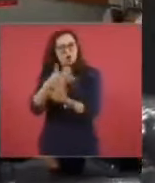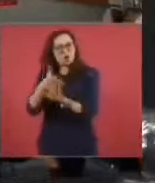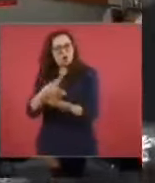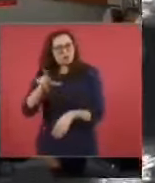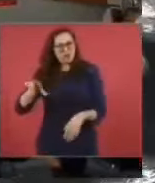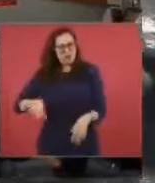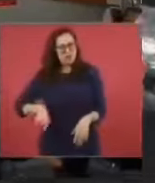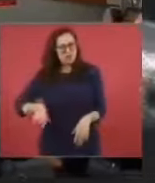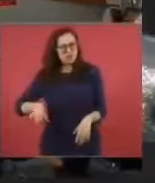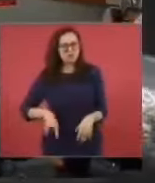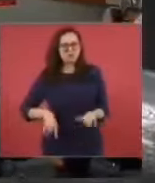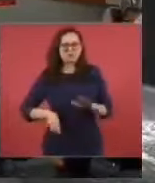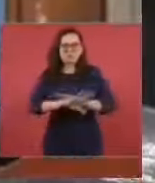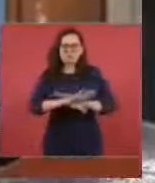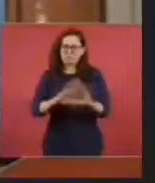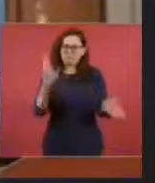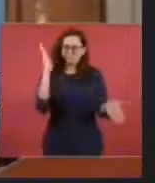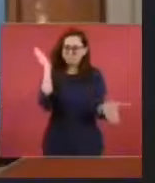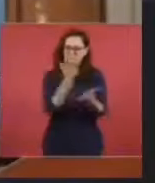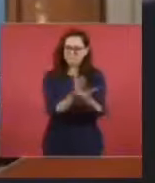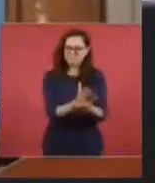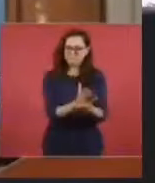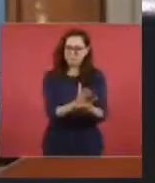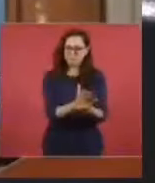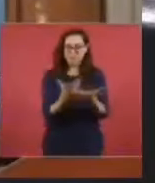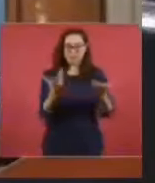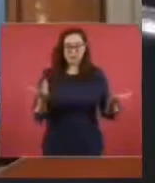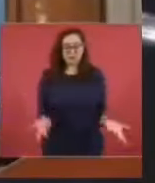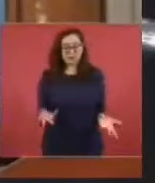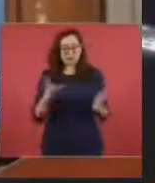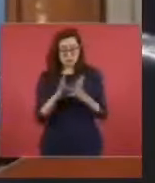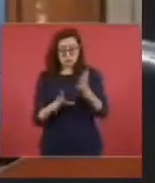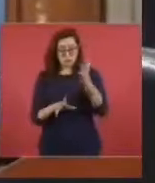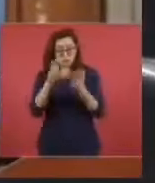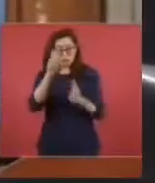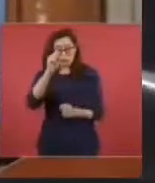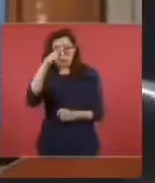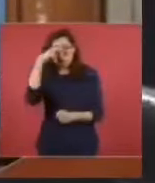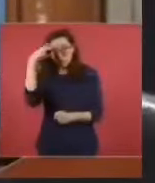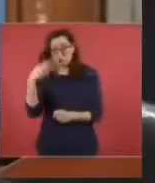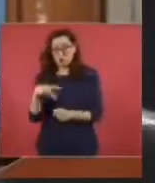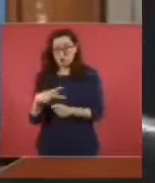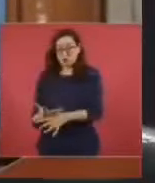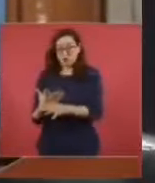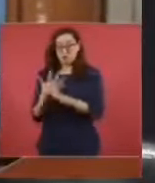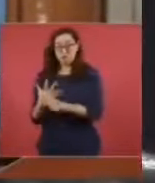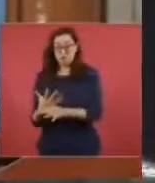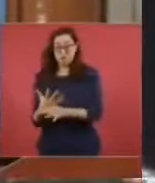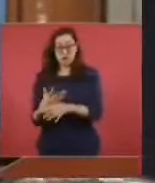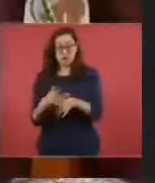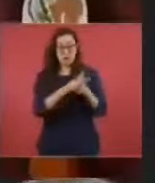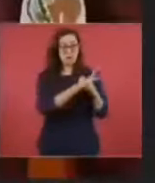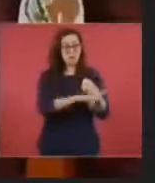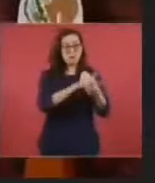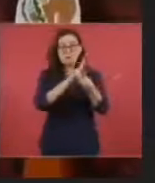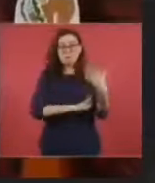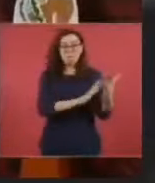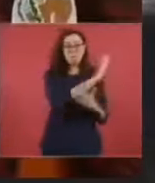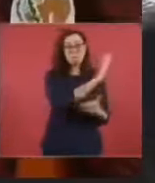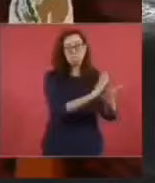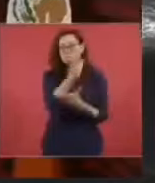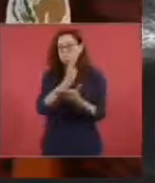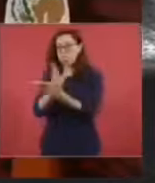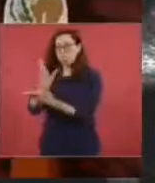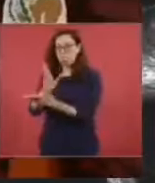mexicanos a favor de la corrupción y de la impunidad. Un grupo de personajes que, encumbrados en ese nombre, se